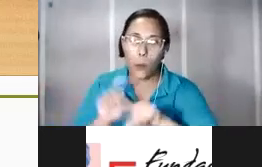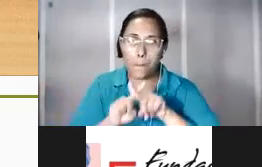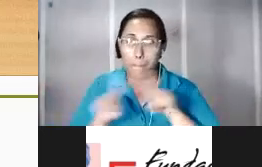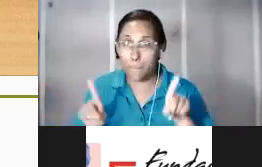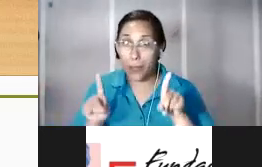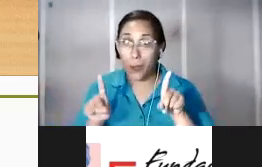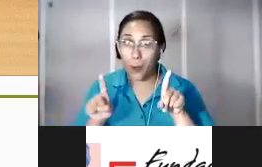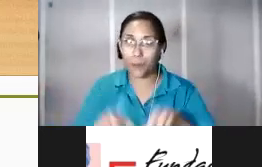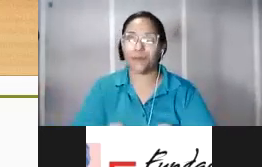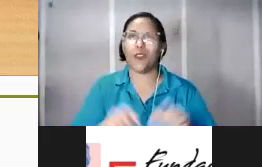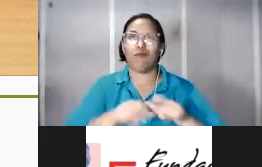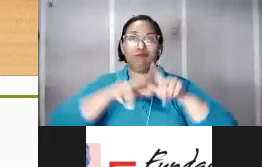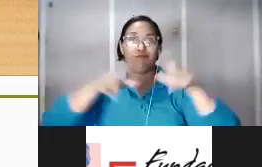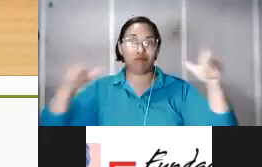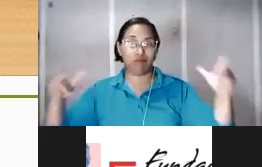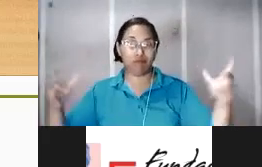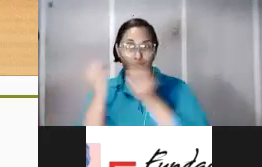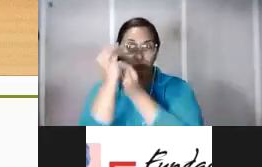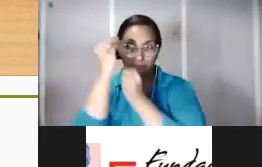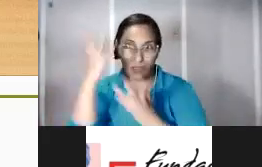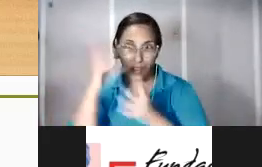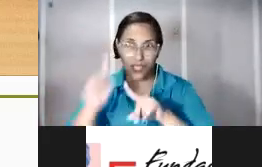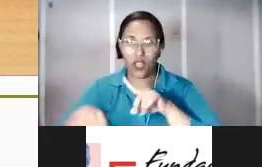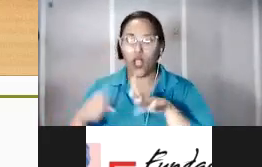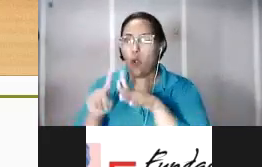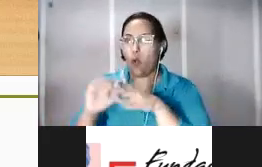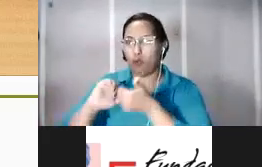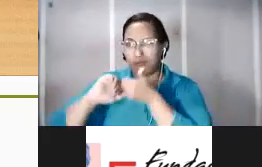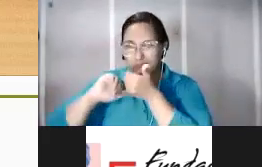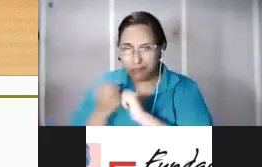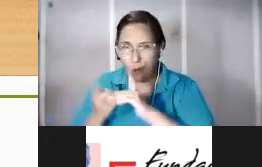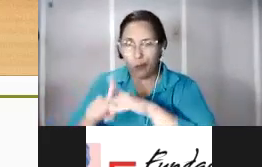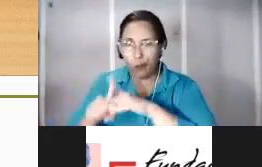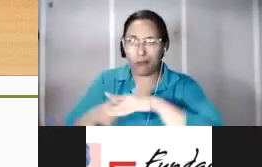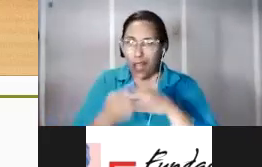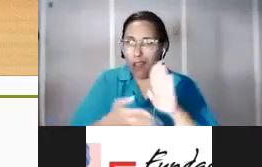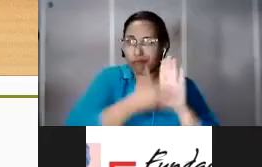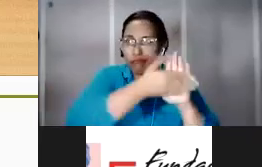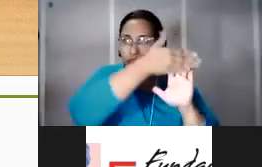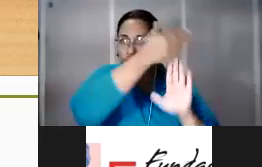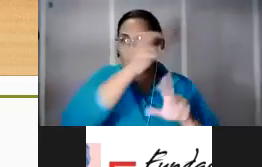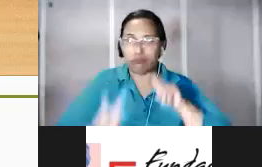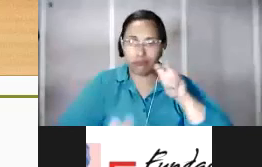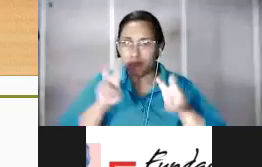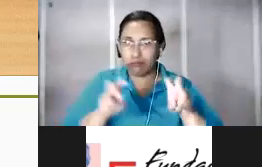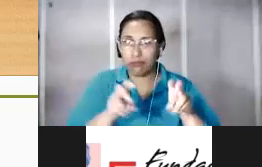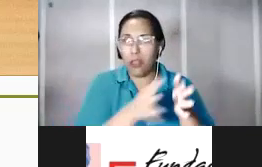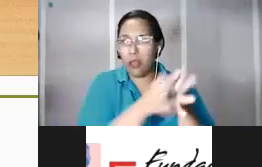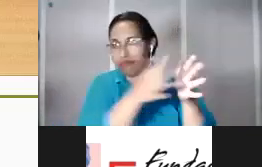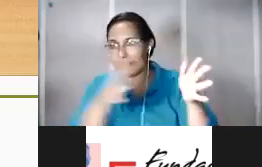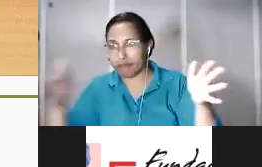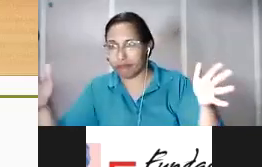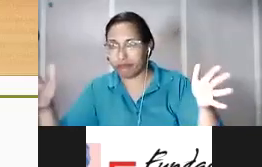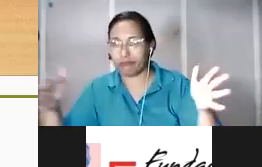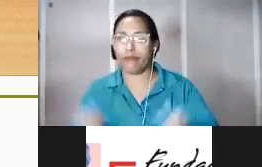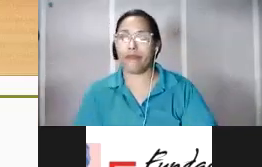inmensa bibliografía sobre los orígenes del carnaval, sobre el desarrollo del carnaval, etc. Sin embargo,